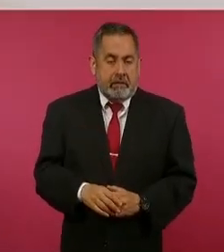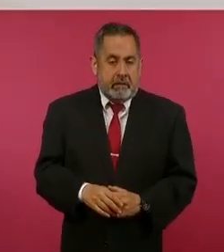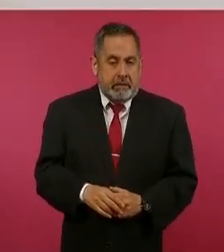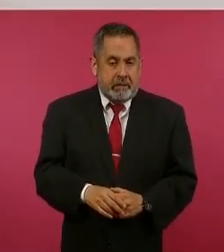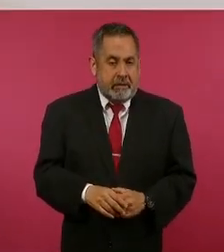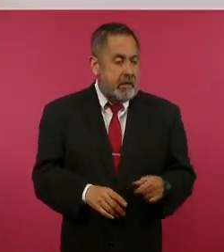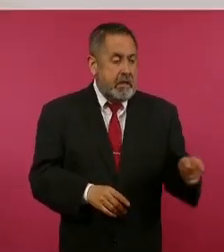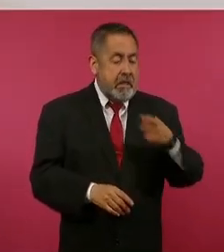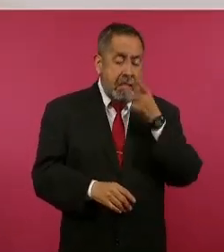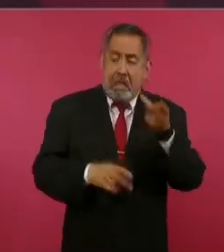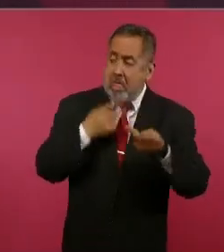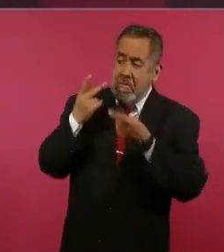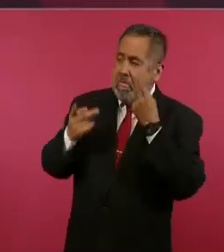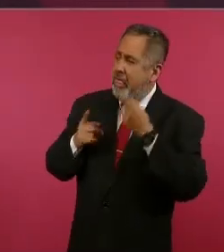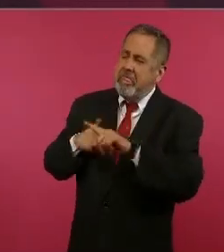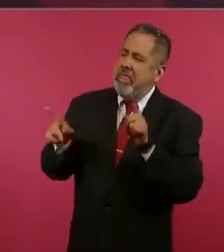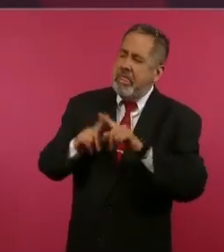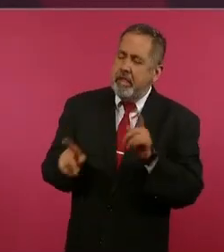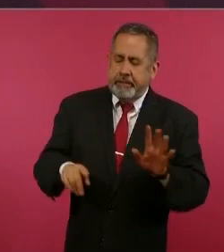digan lo contrario,